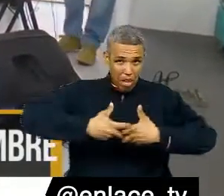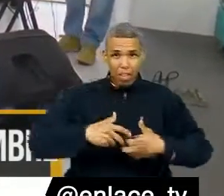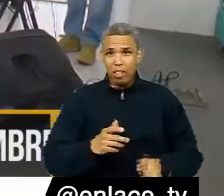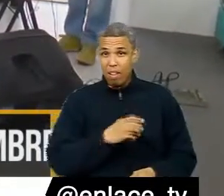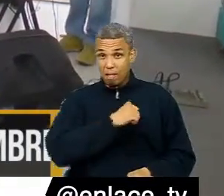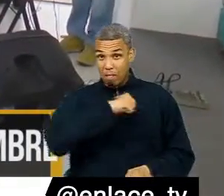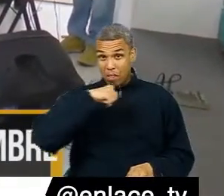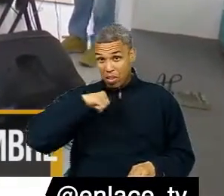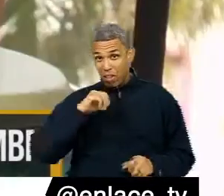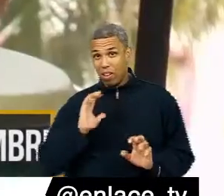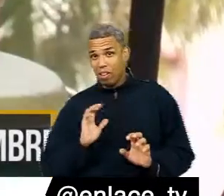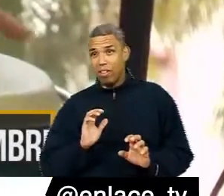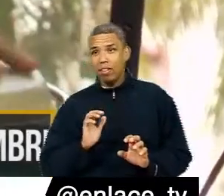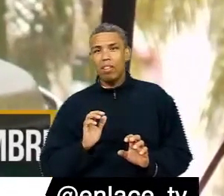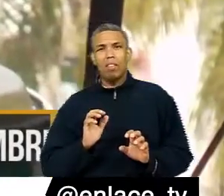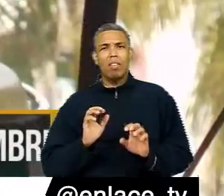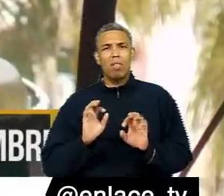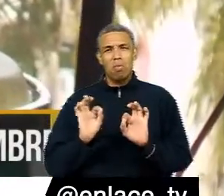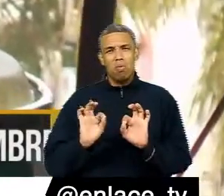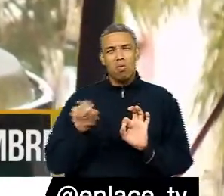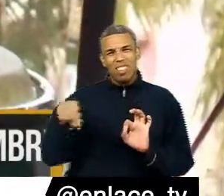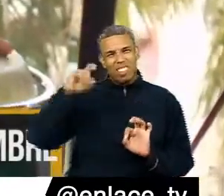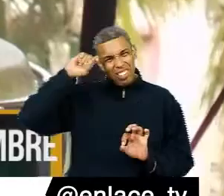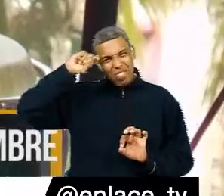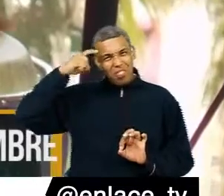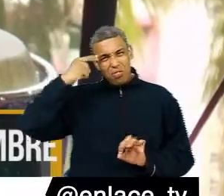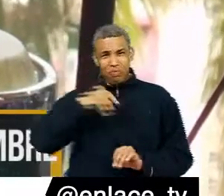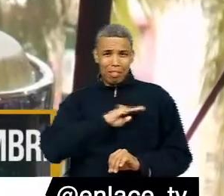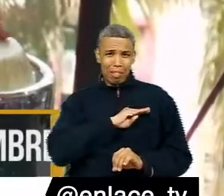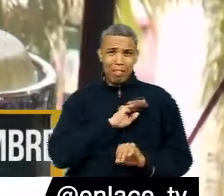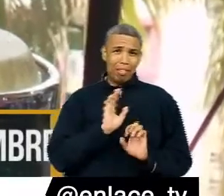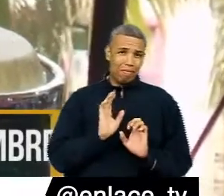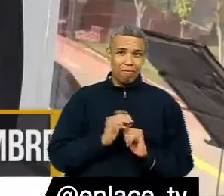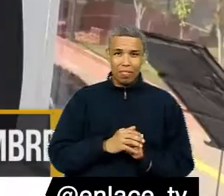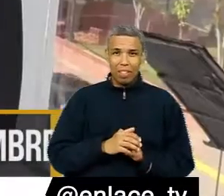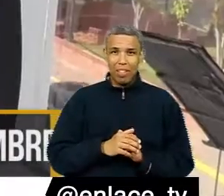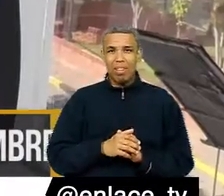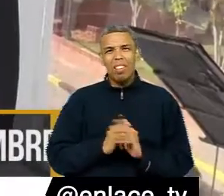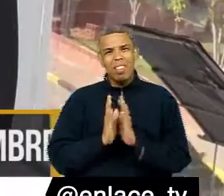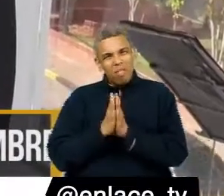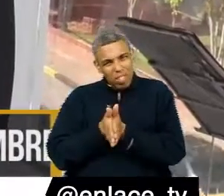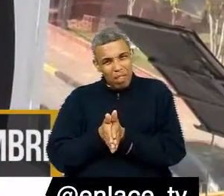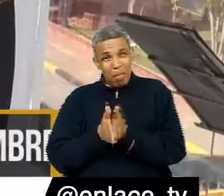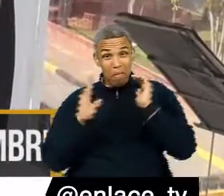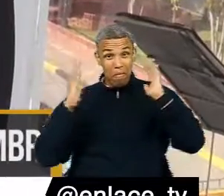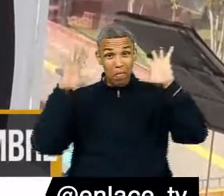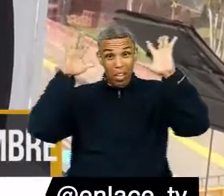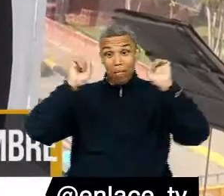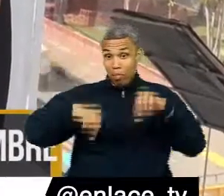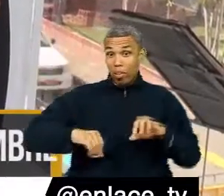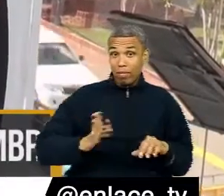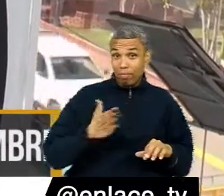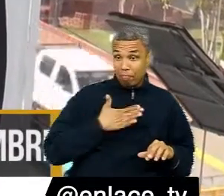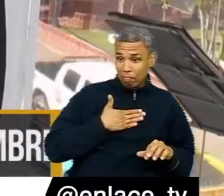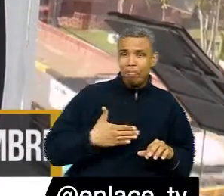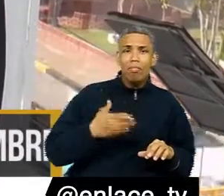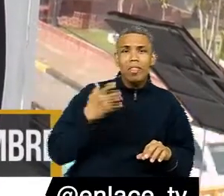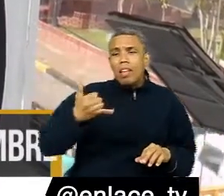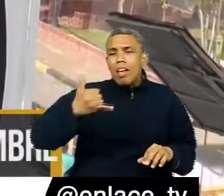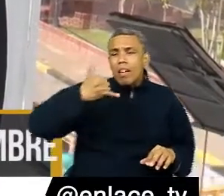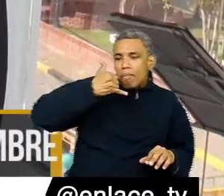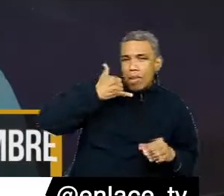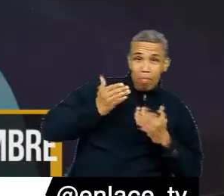para fin de año, que miren hacia el artista barranqueño, que aquí hay mucho talento, hay muchas orquestas, conjuntos vallenatos,